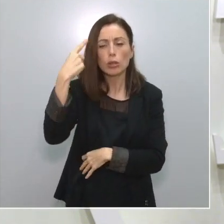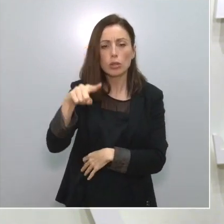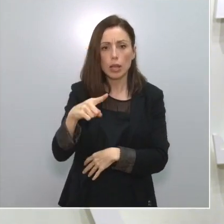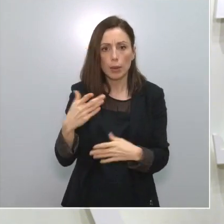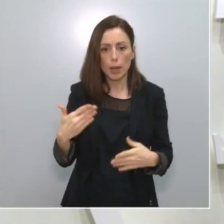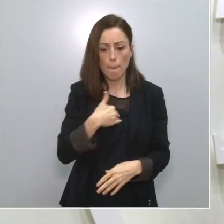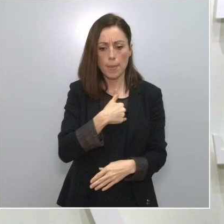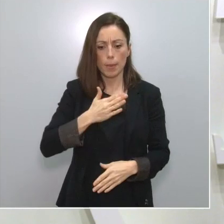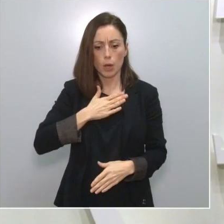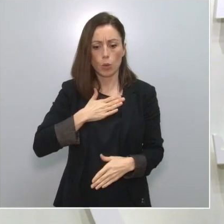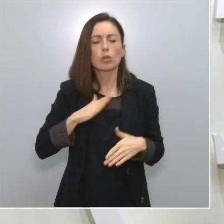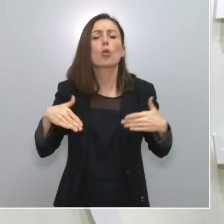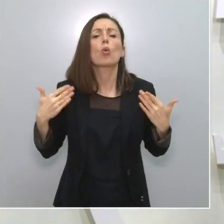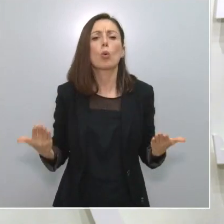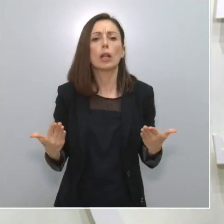nuestro papel.